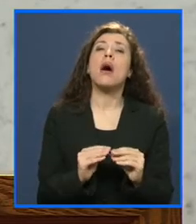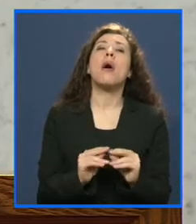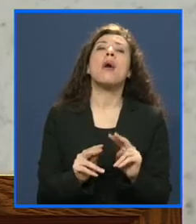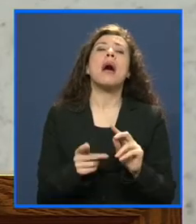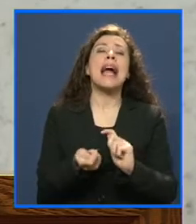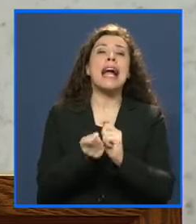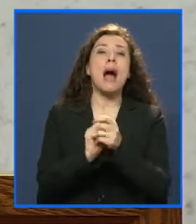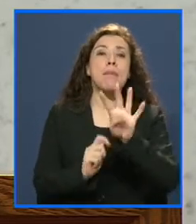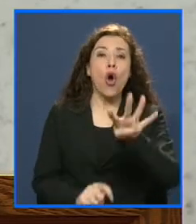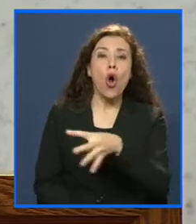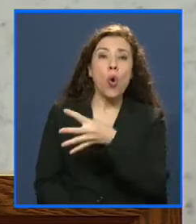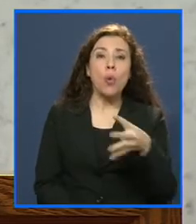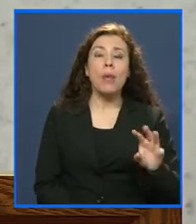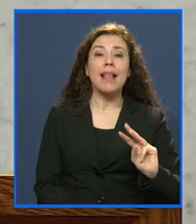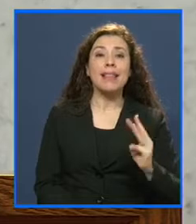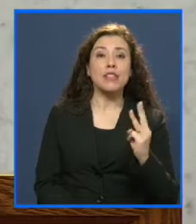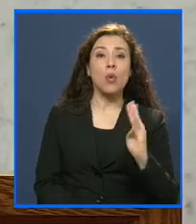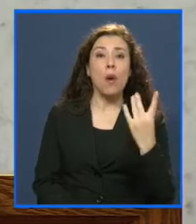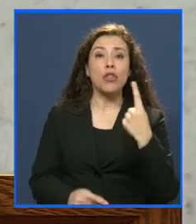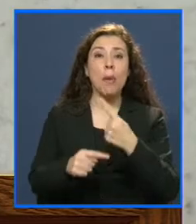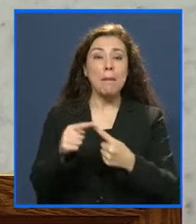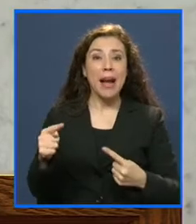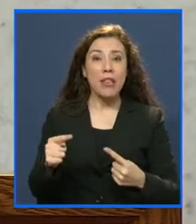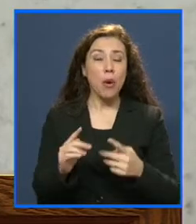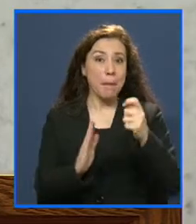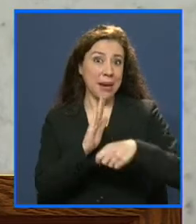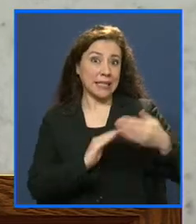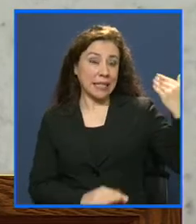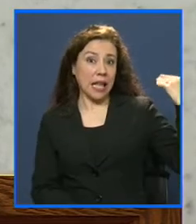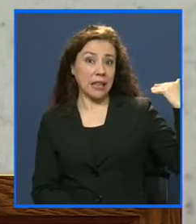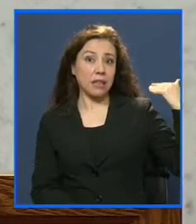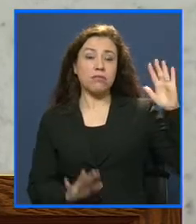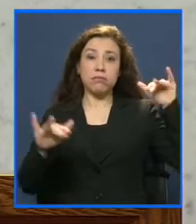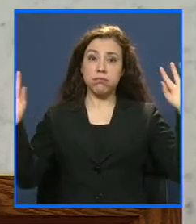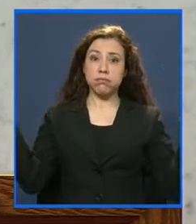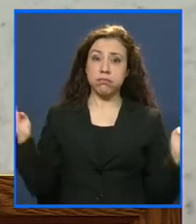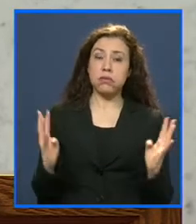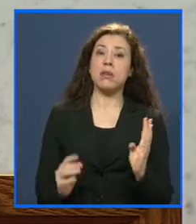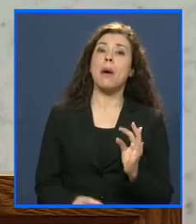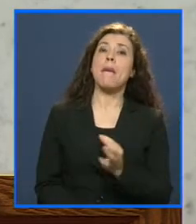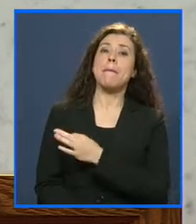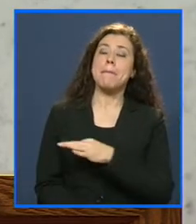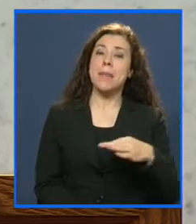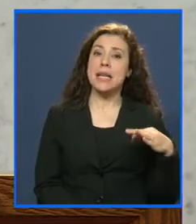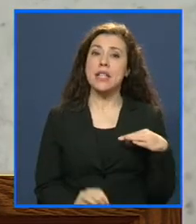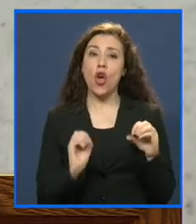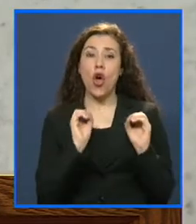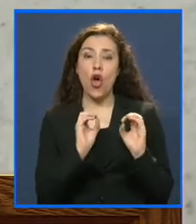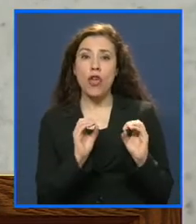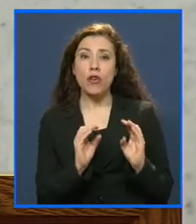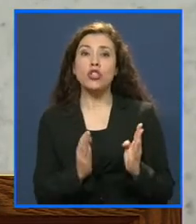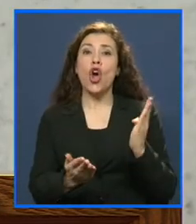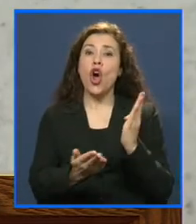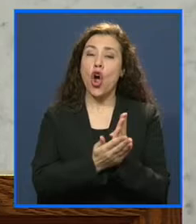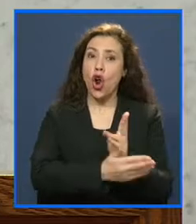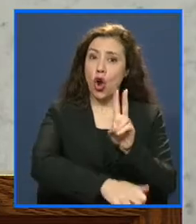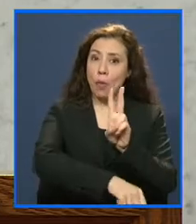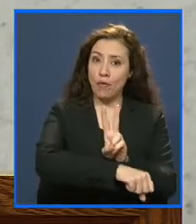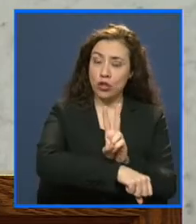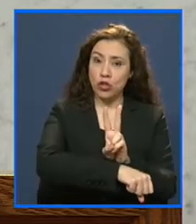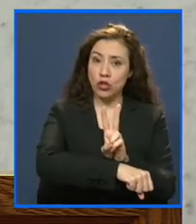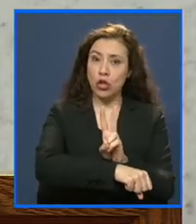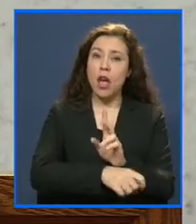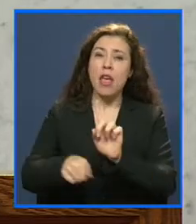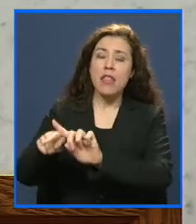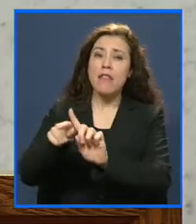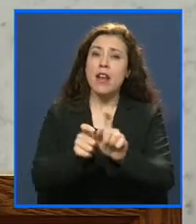a tercer o cuarto medio el mes pasado convocamos al ministerio de educación al colegio de profesores y un